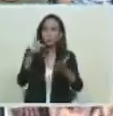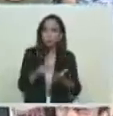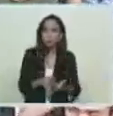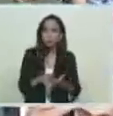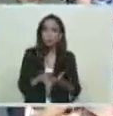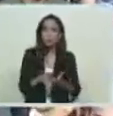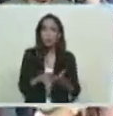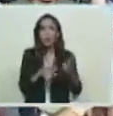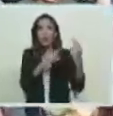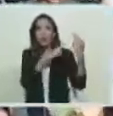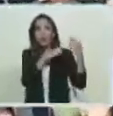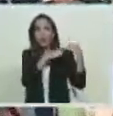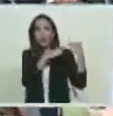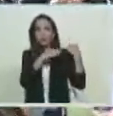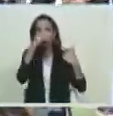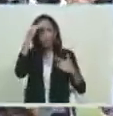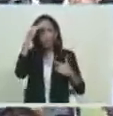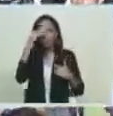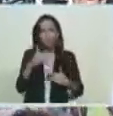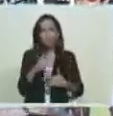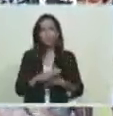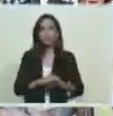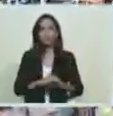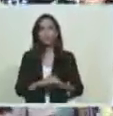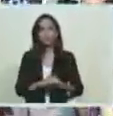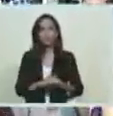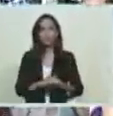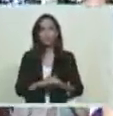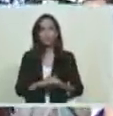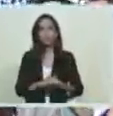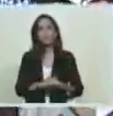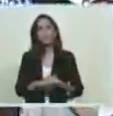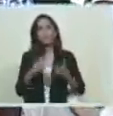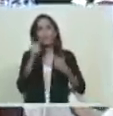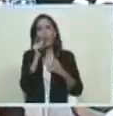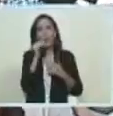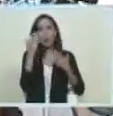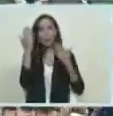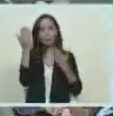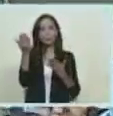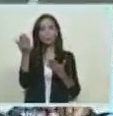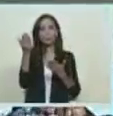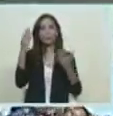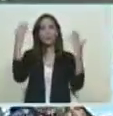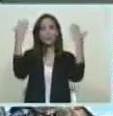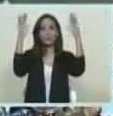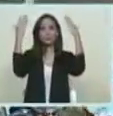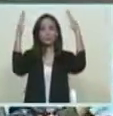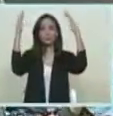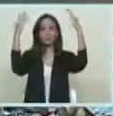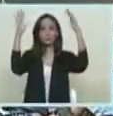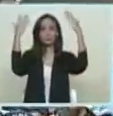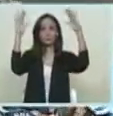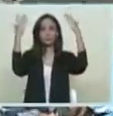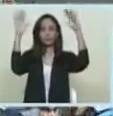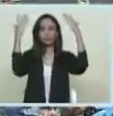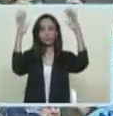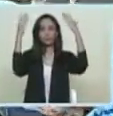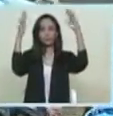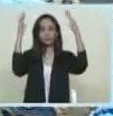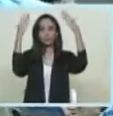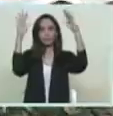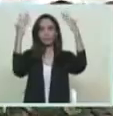del comandante de la zona capital, general de división, Fabio Zabarce. ¡Un aplauso! Y el director